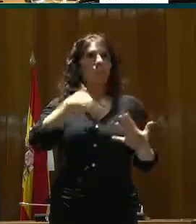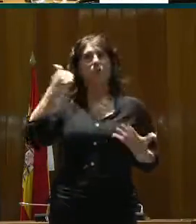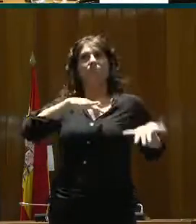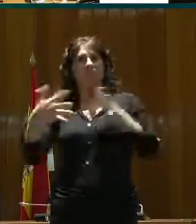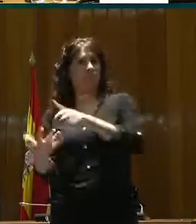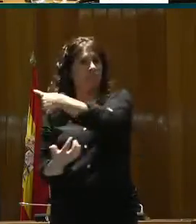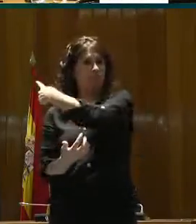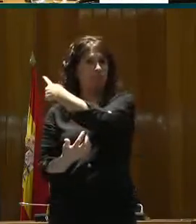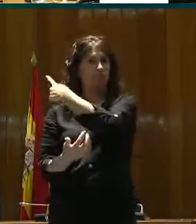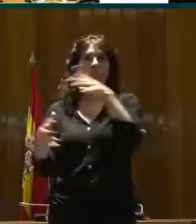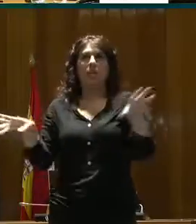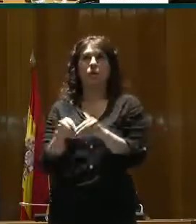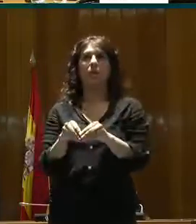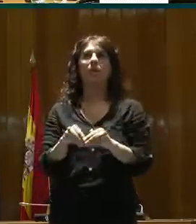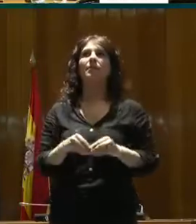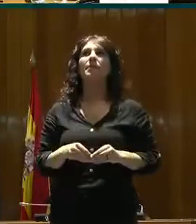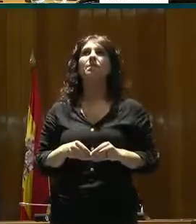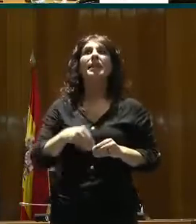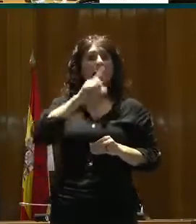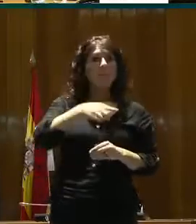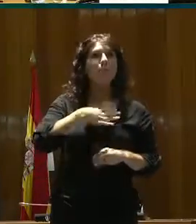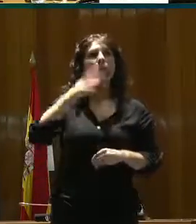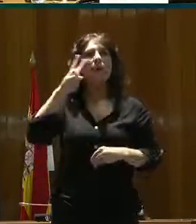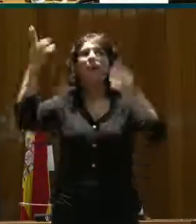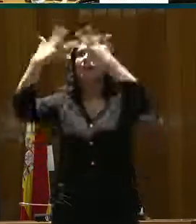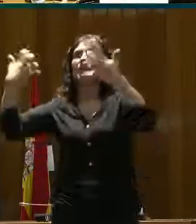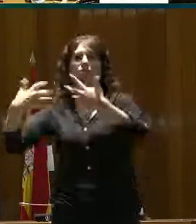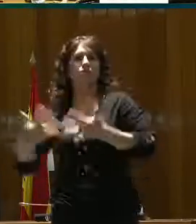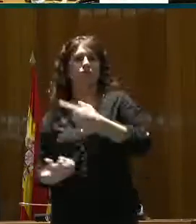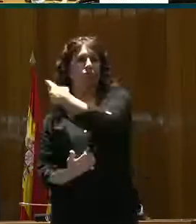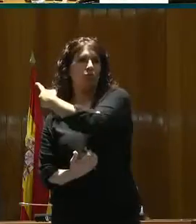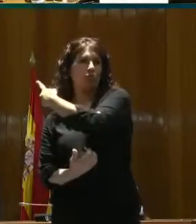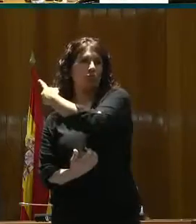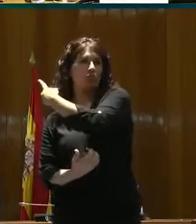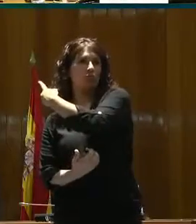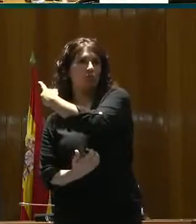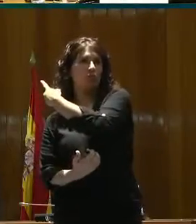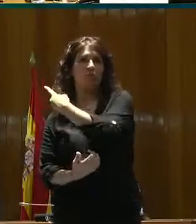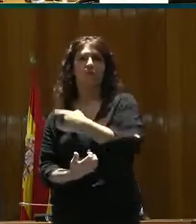con el texto donde se resume